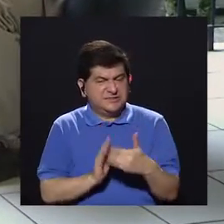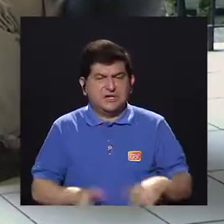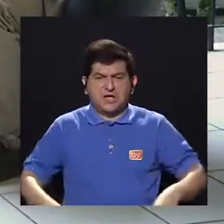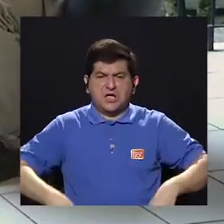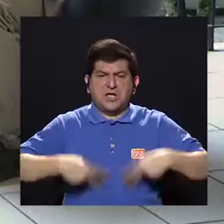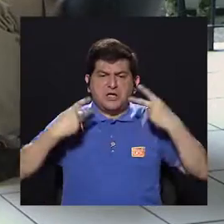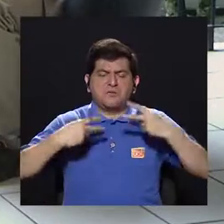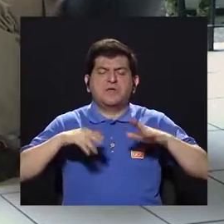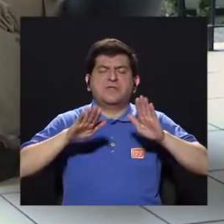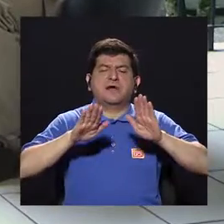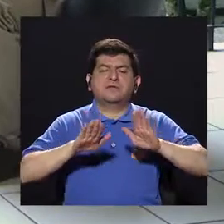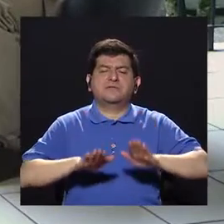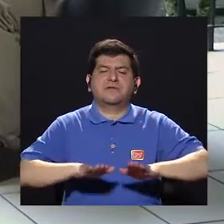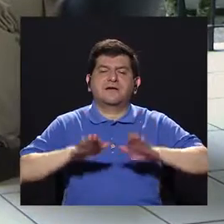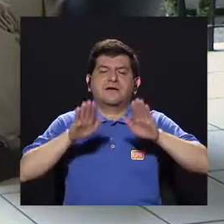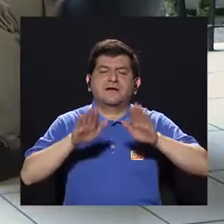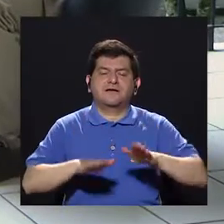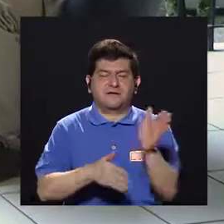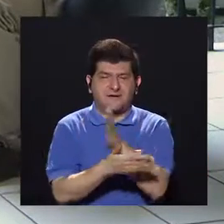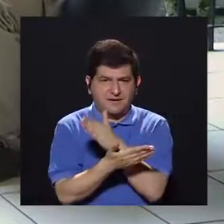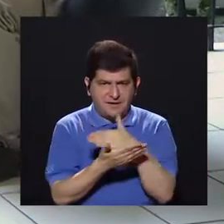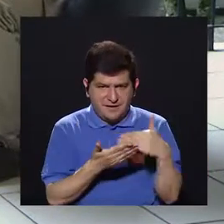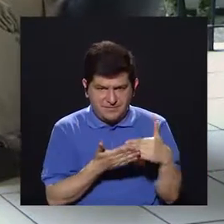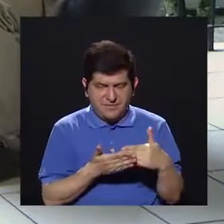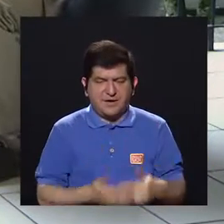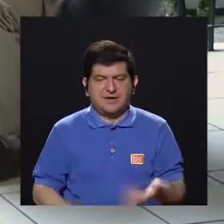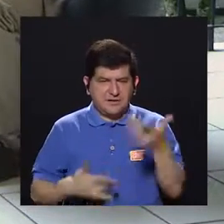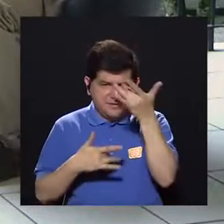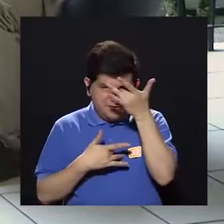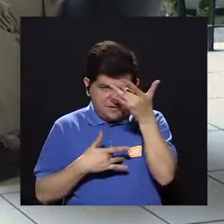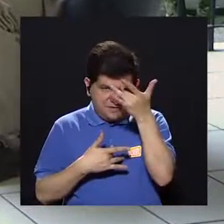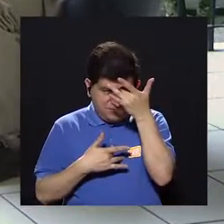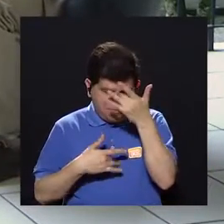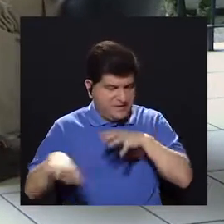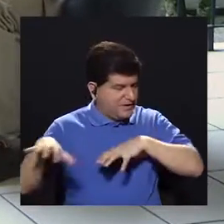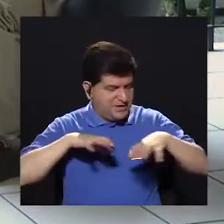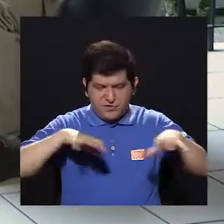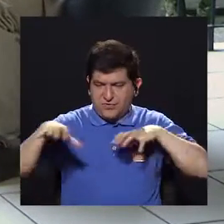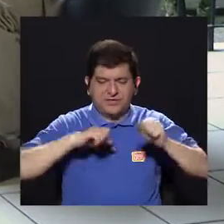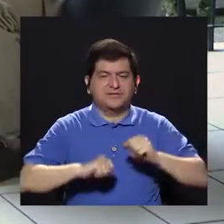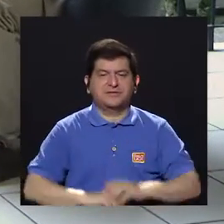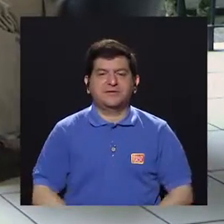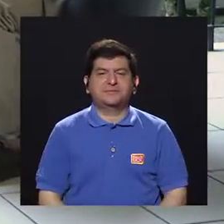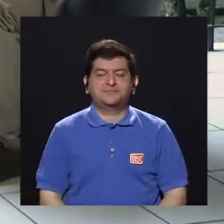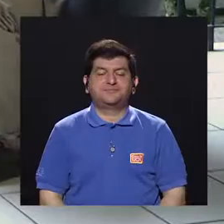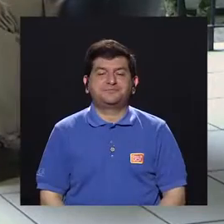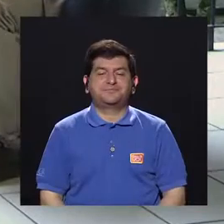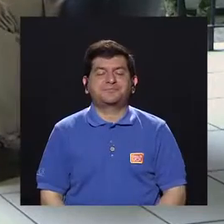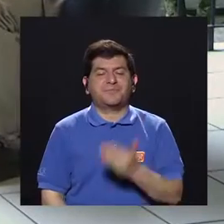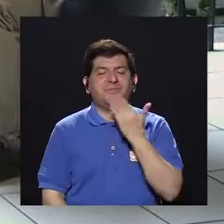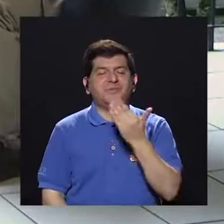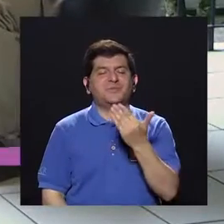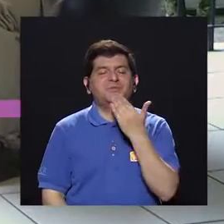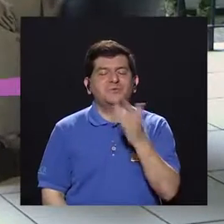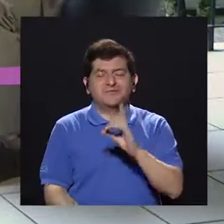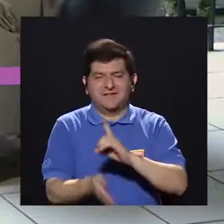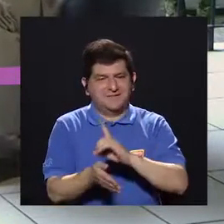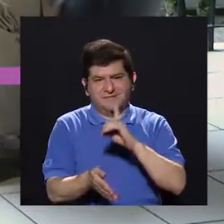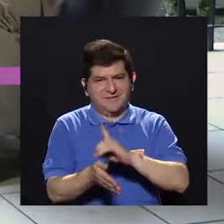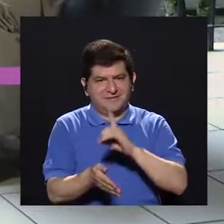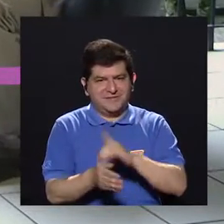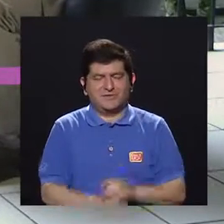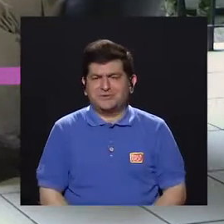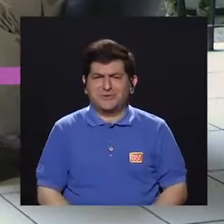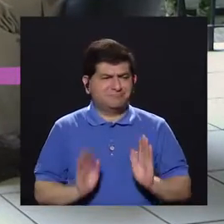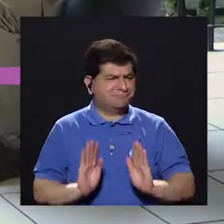está bien, y llevar una vida de tranquilidad, porque eso es parte de cómo la enfermedad puede que no se active. Doctor, pues muchísimas gracias,